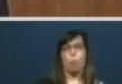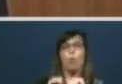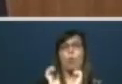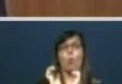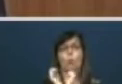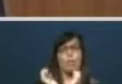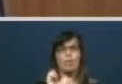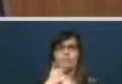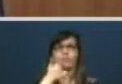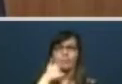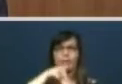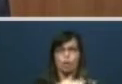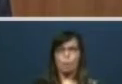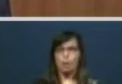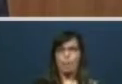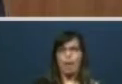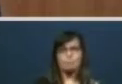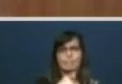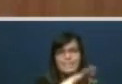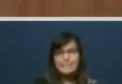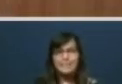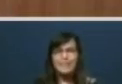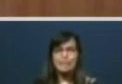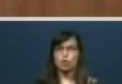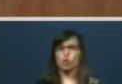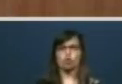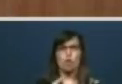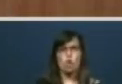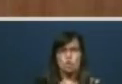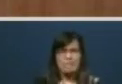con menor porcentaje de niños con privaciones materiales severas